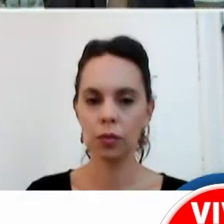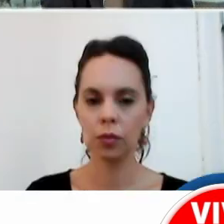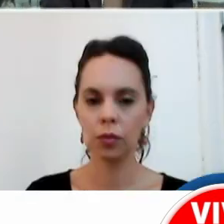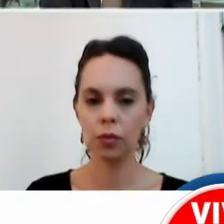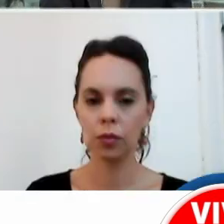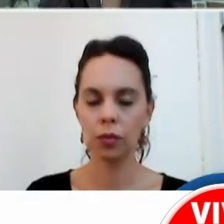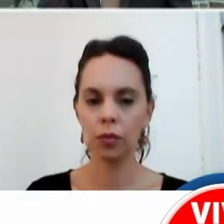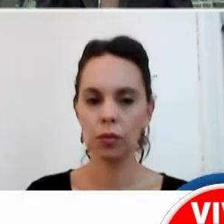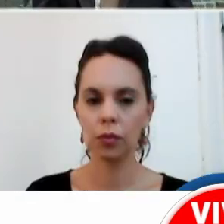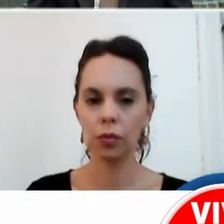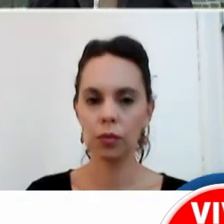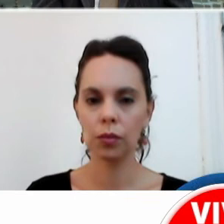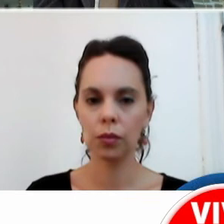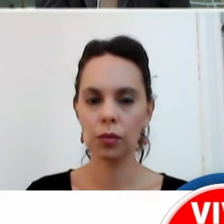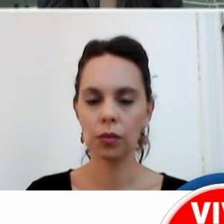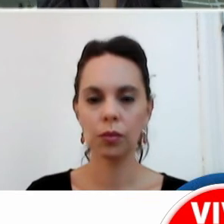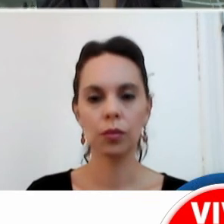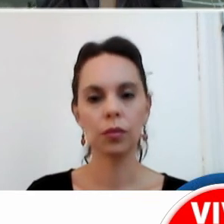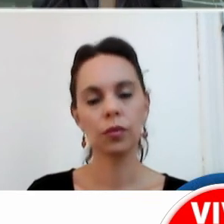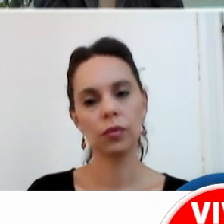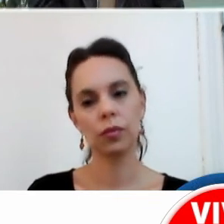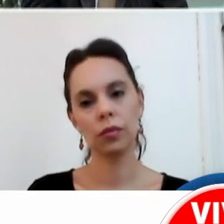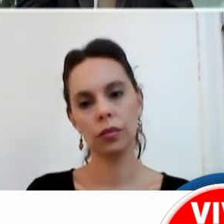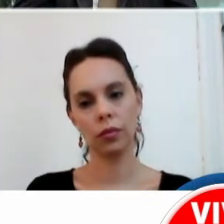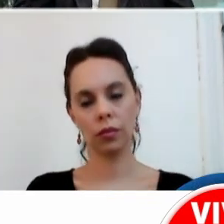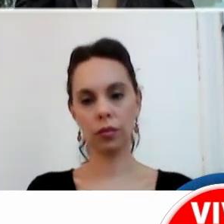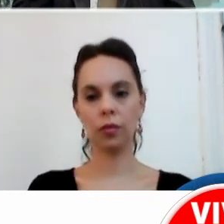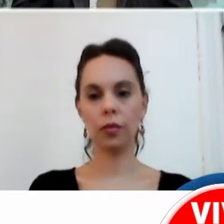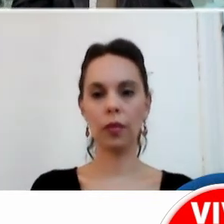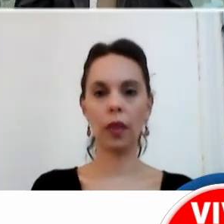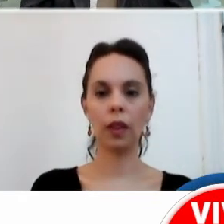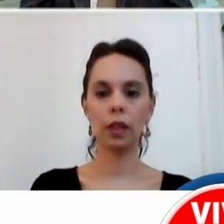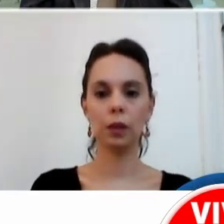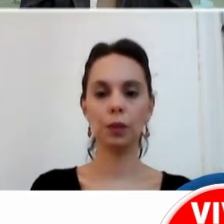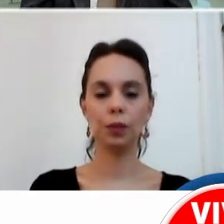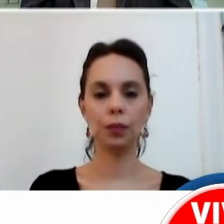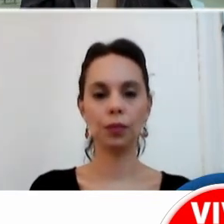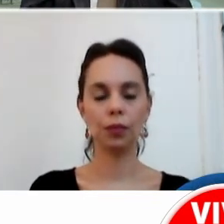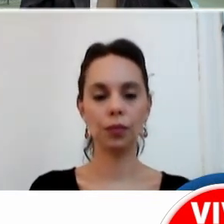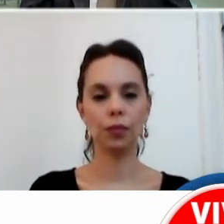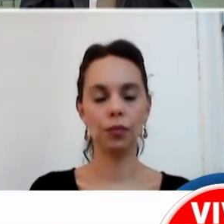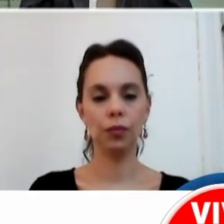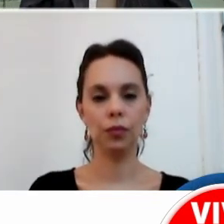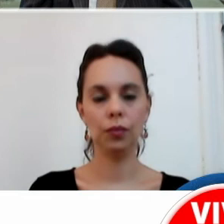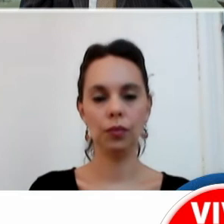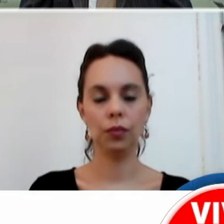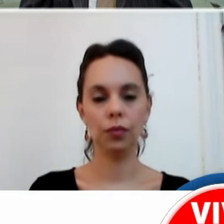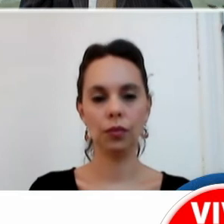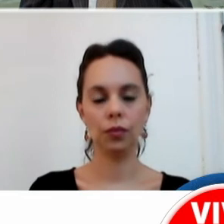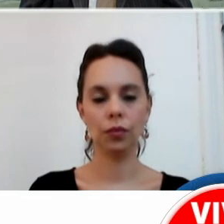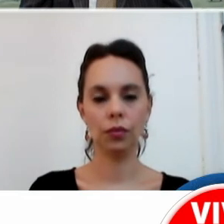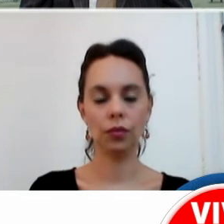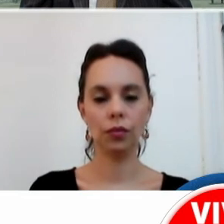del fondo, acá lo tengo, el comunicado de prensa del fondo de hoy termina